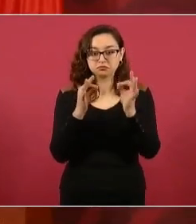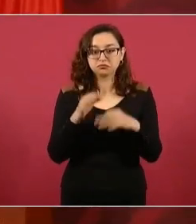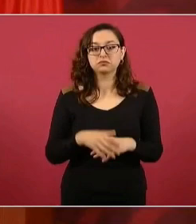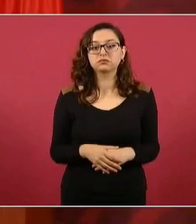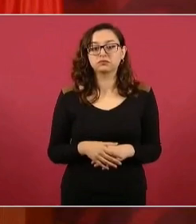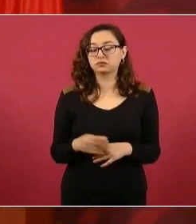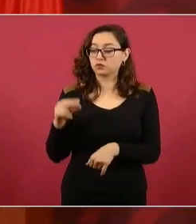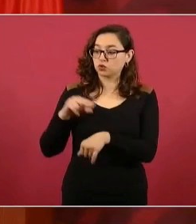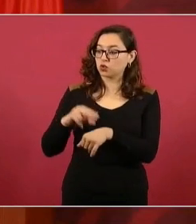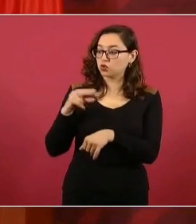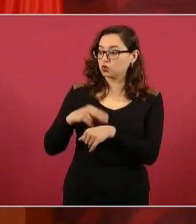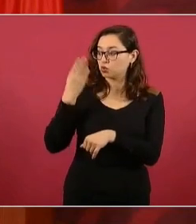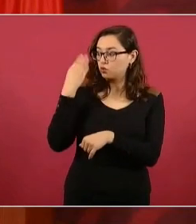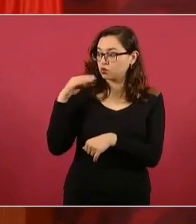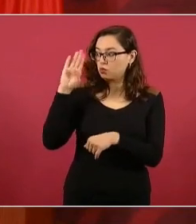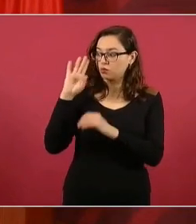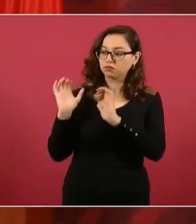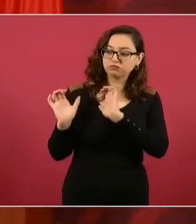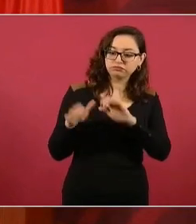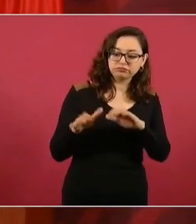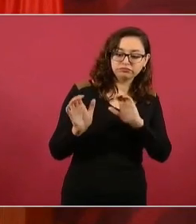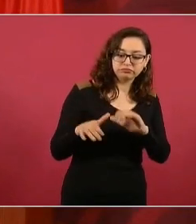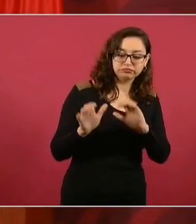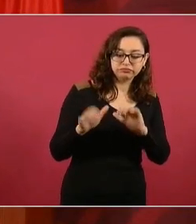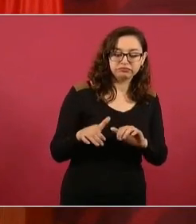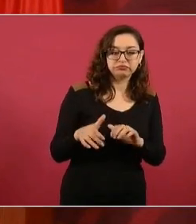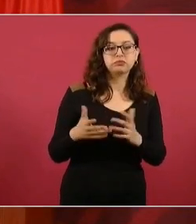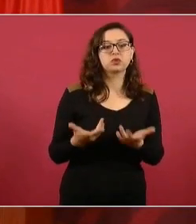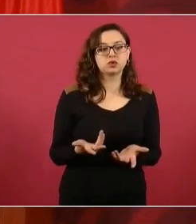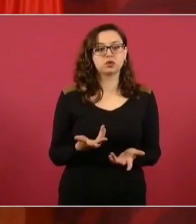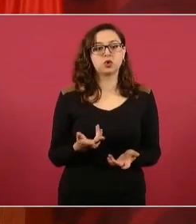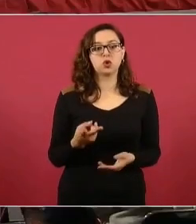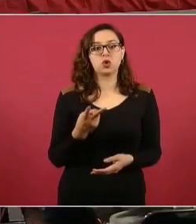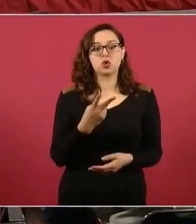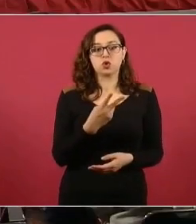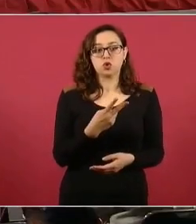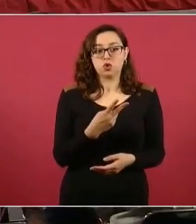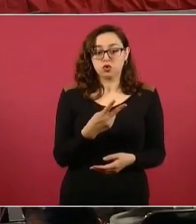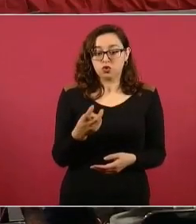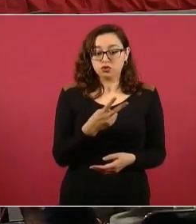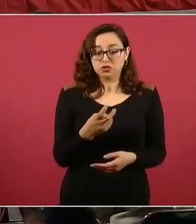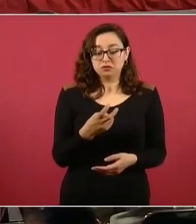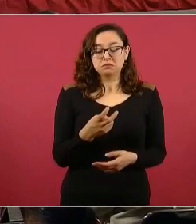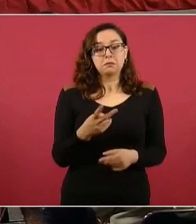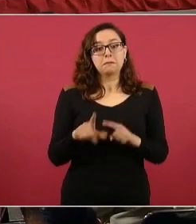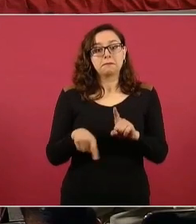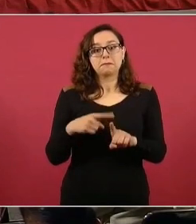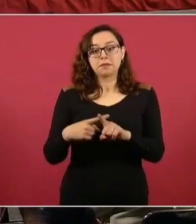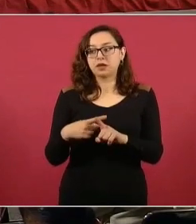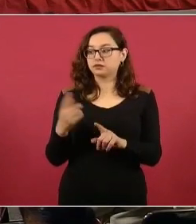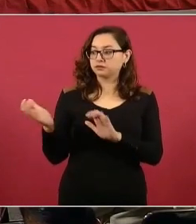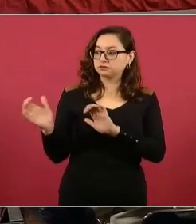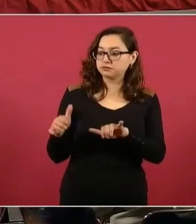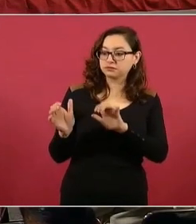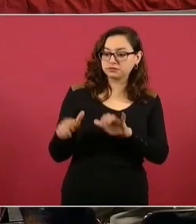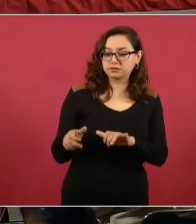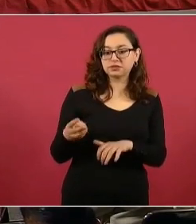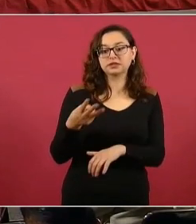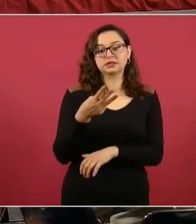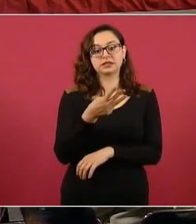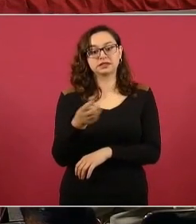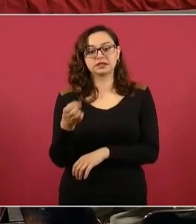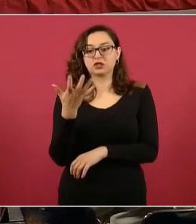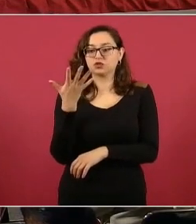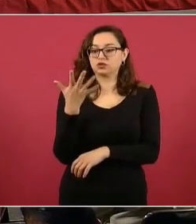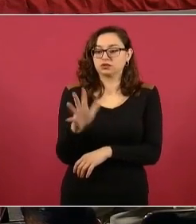médicos cubanos pasamos de 255 a 310 especialistas de una necesidad de 319 es